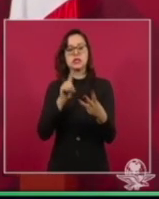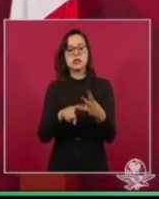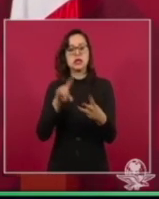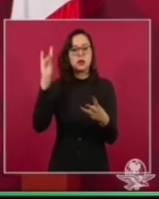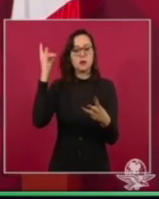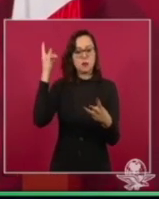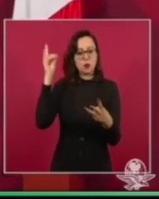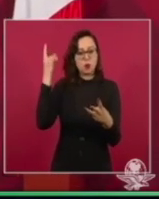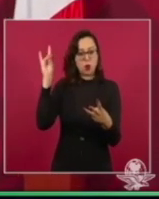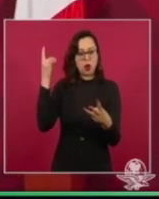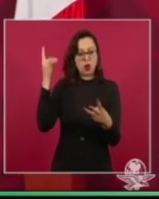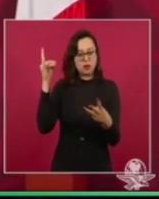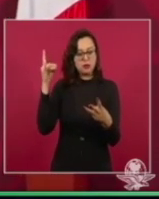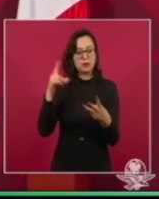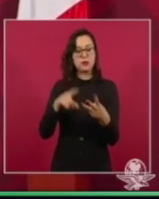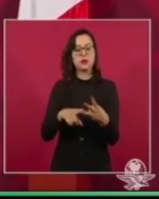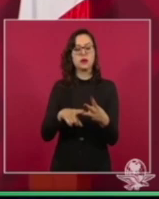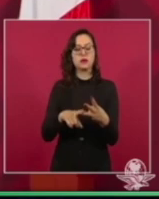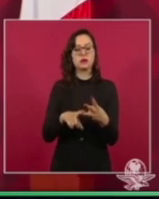Bolivia,